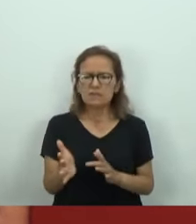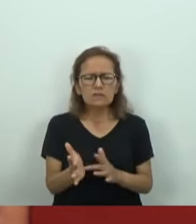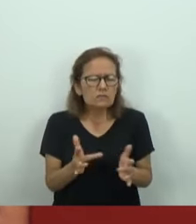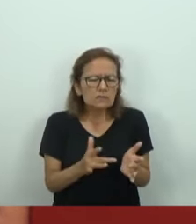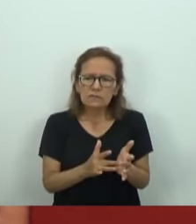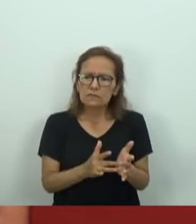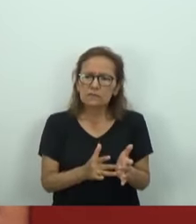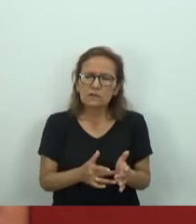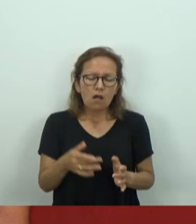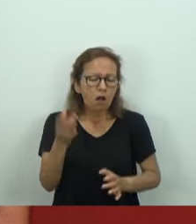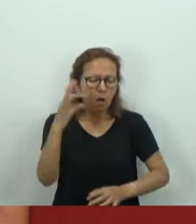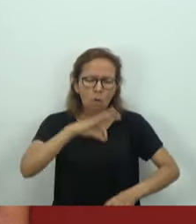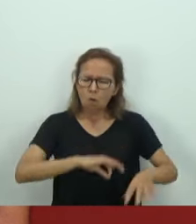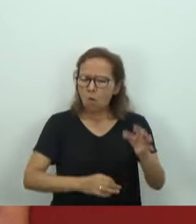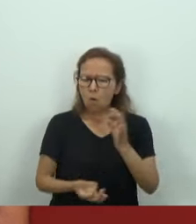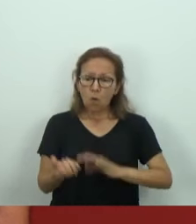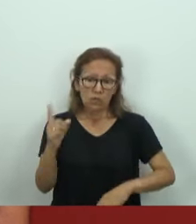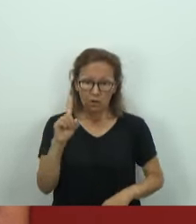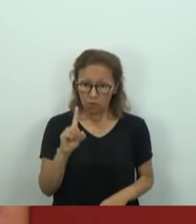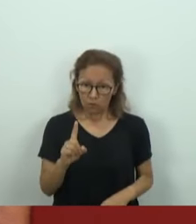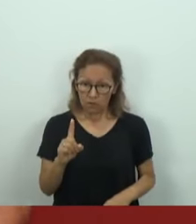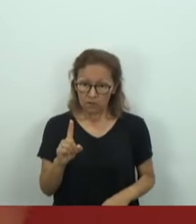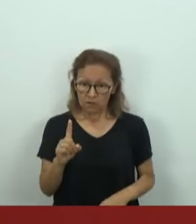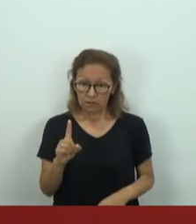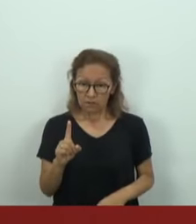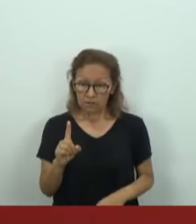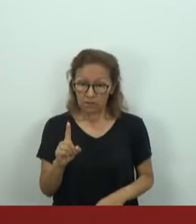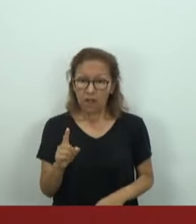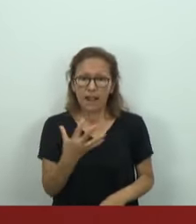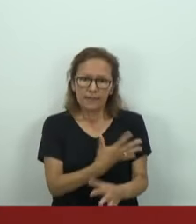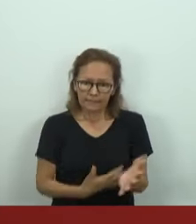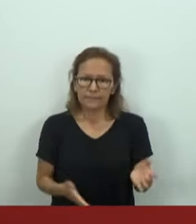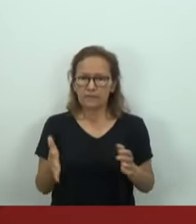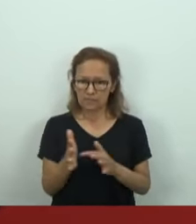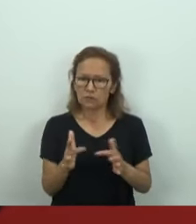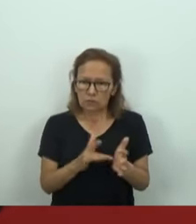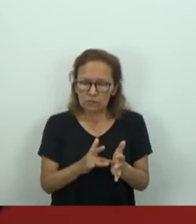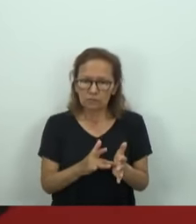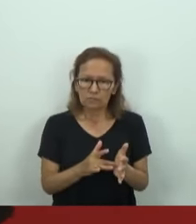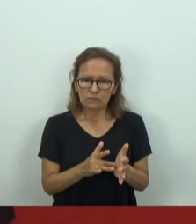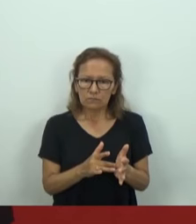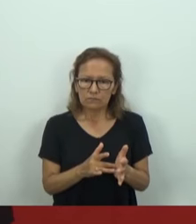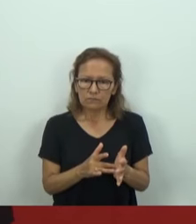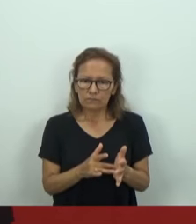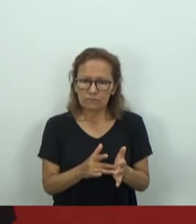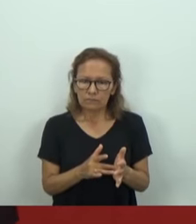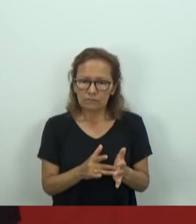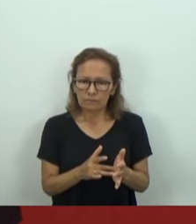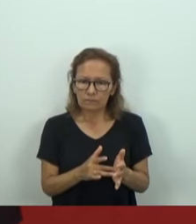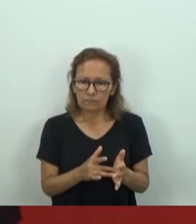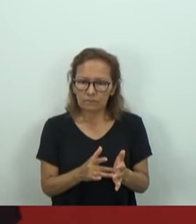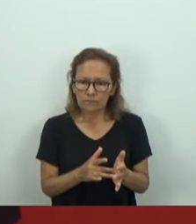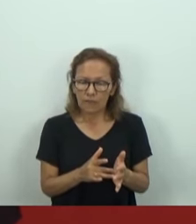una sola gota de su sangre, de su sangre podría